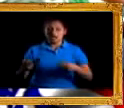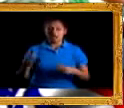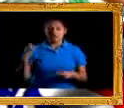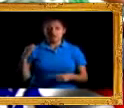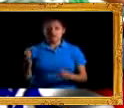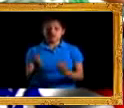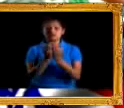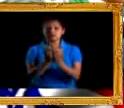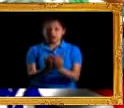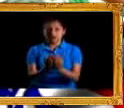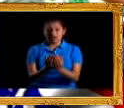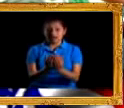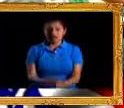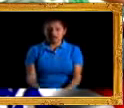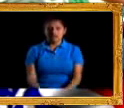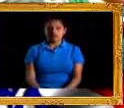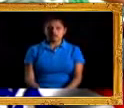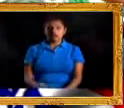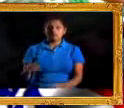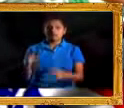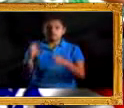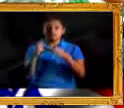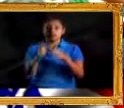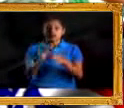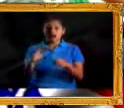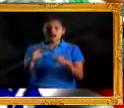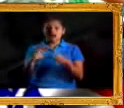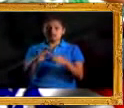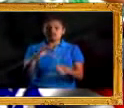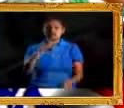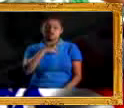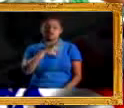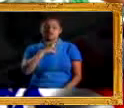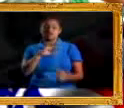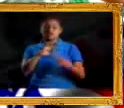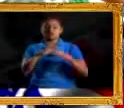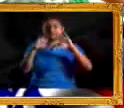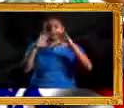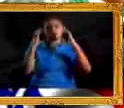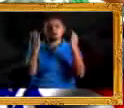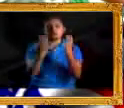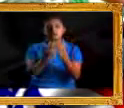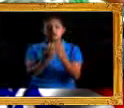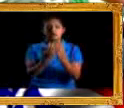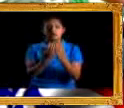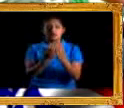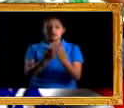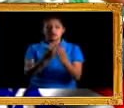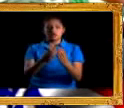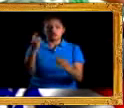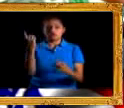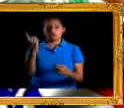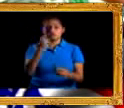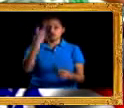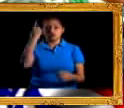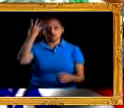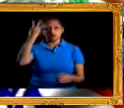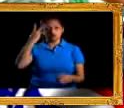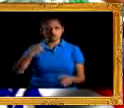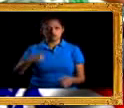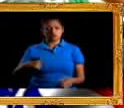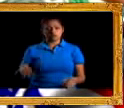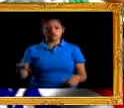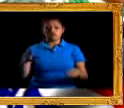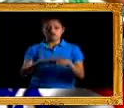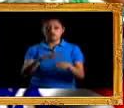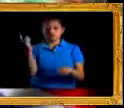el mantenimiento de la ciudad, de las sociedades del planeta diariamente, sobre todo en Estados